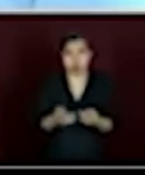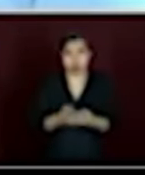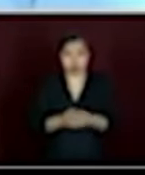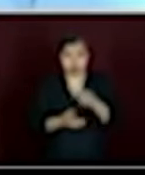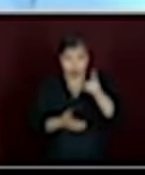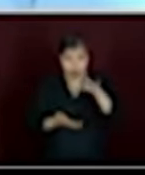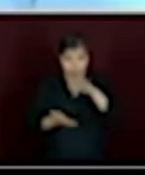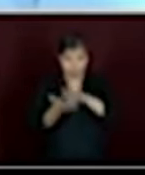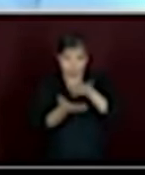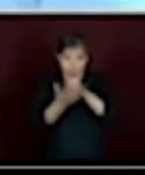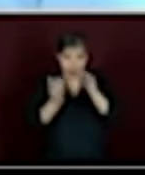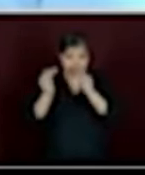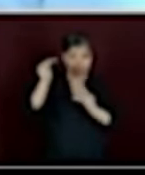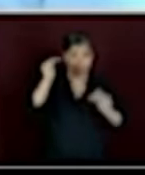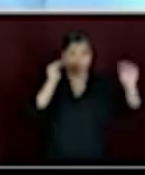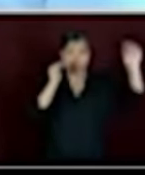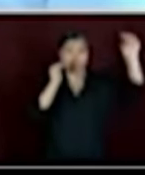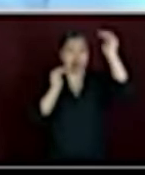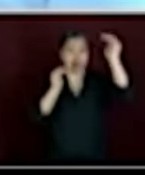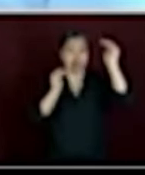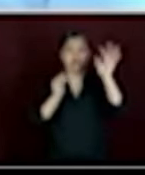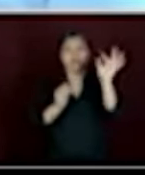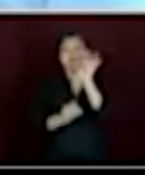doctora Sheinbaum?